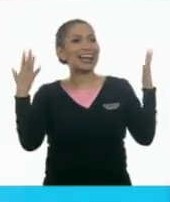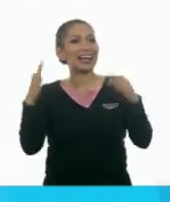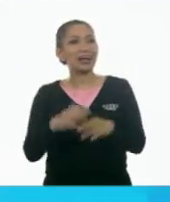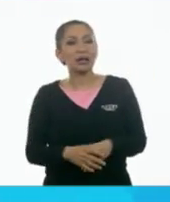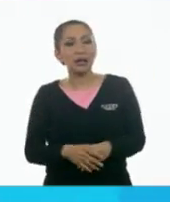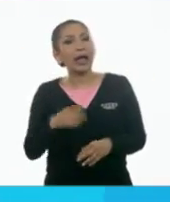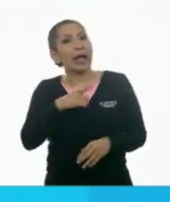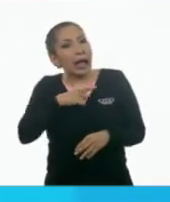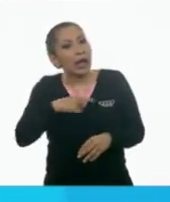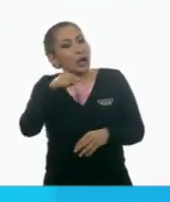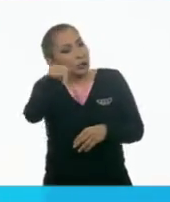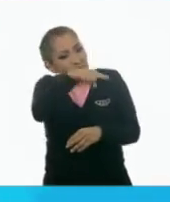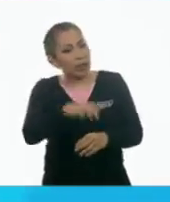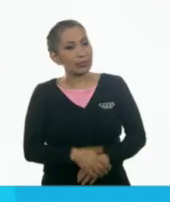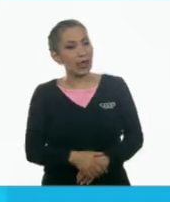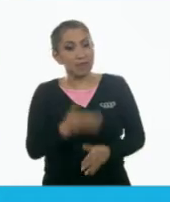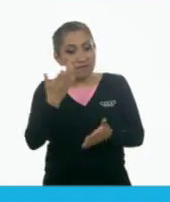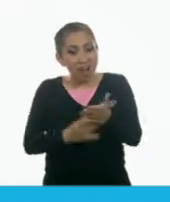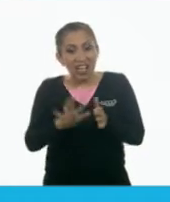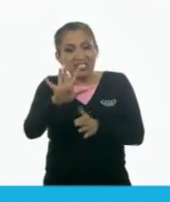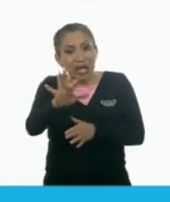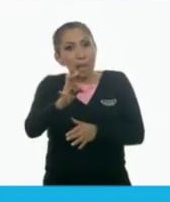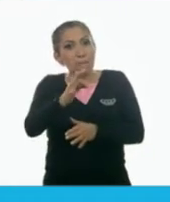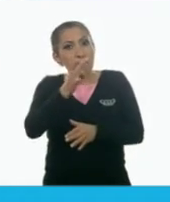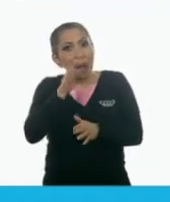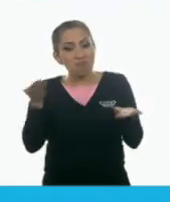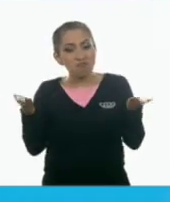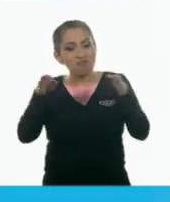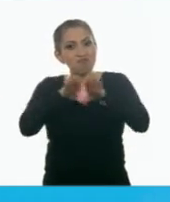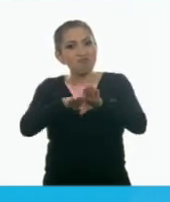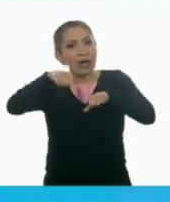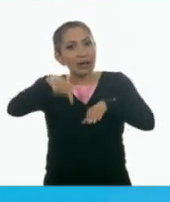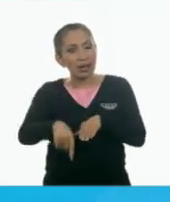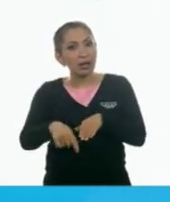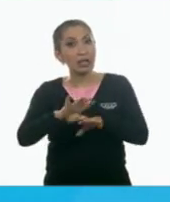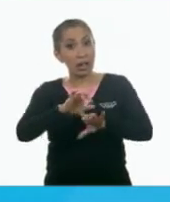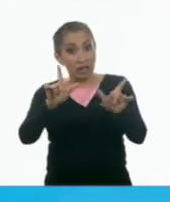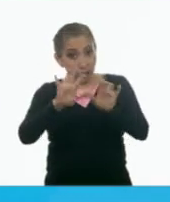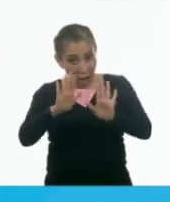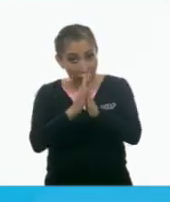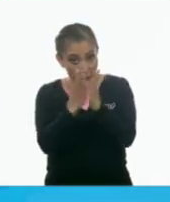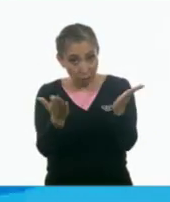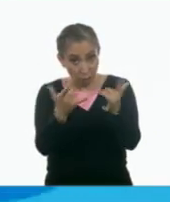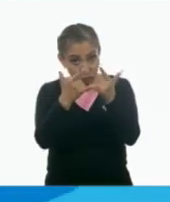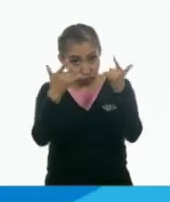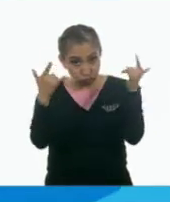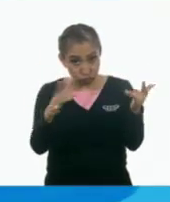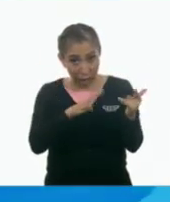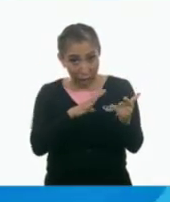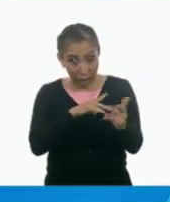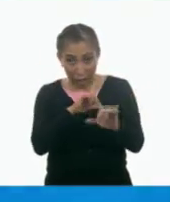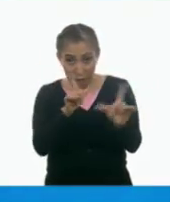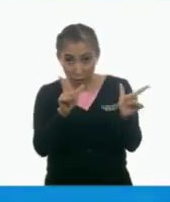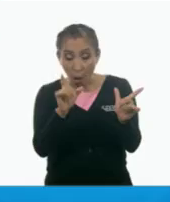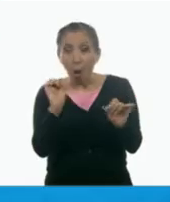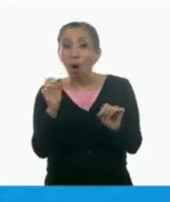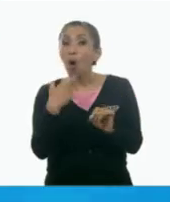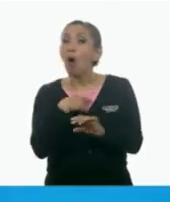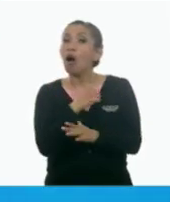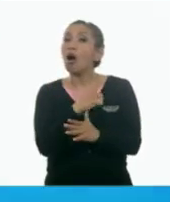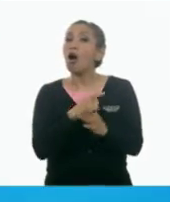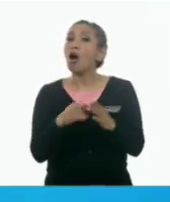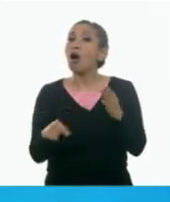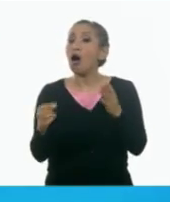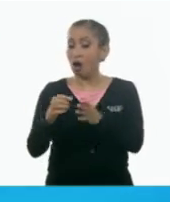Tenían que ser ustedes. Faltan 5 minutos para el cierre. ¿Ya está listo el libro de cuentos? ¿O voy sacando mi sello